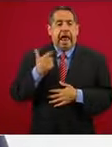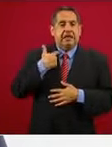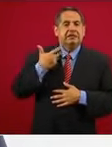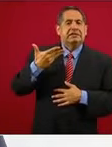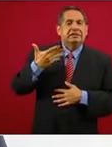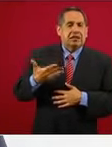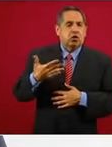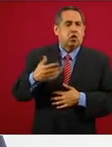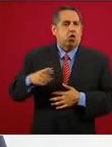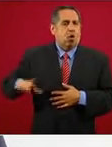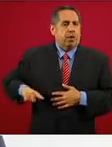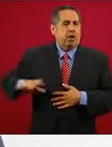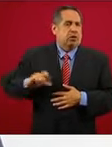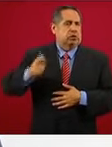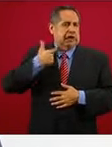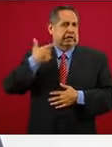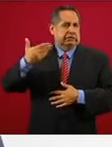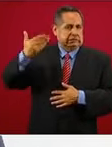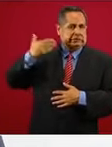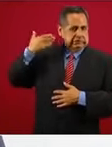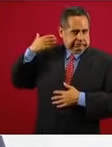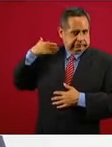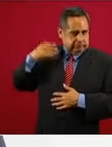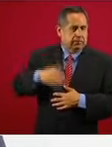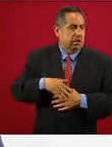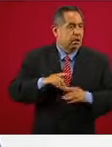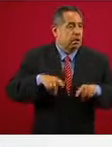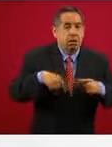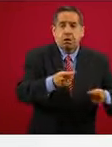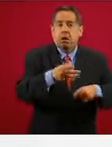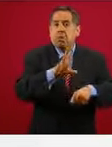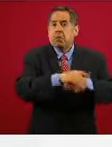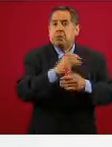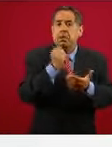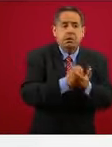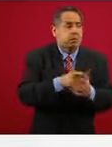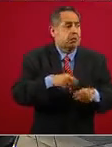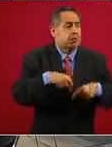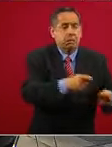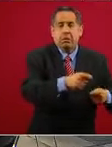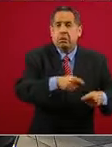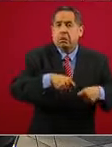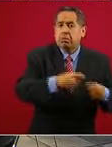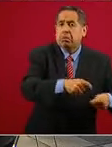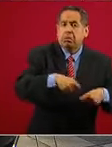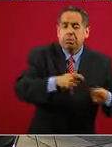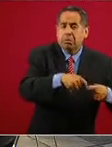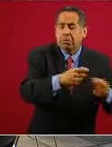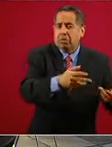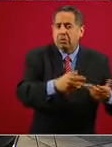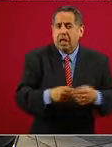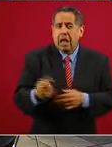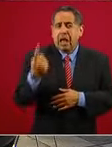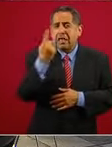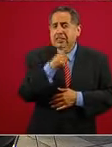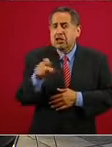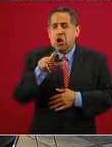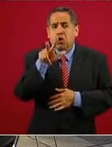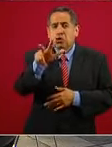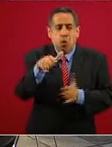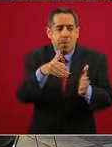pasadas otorgaron concesiones por 118 millones de